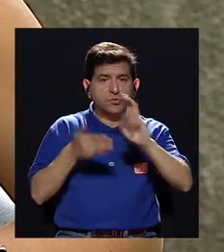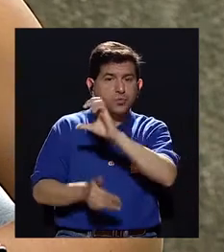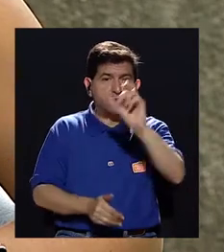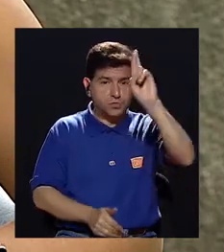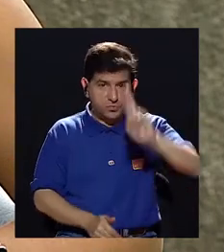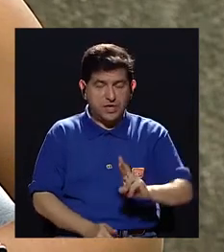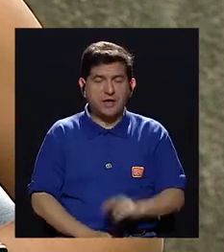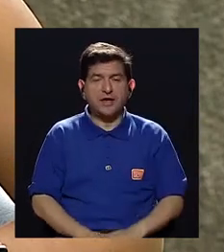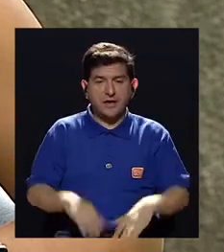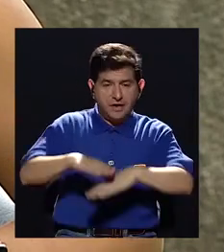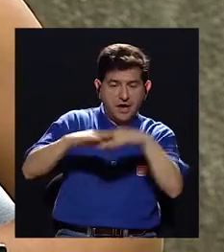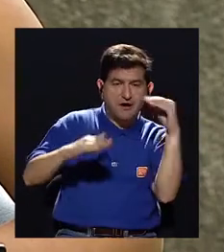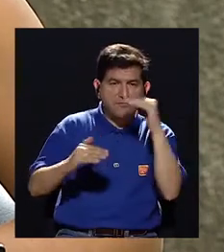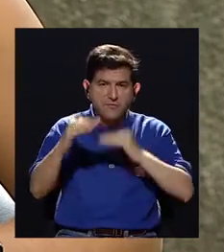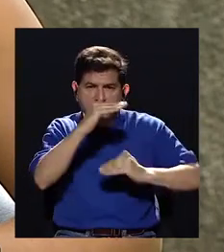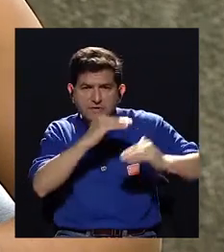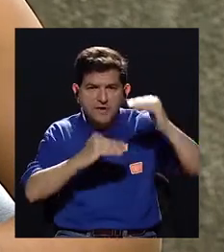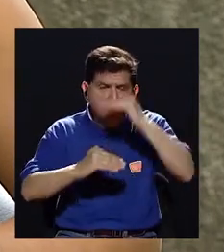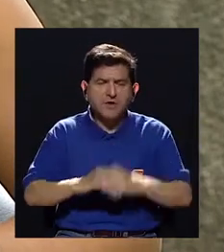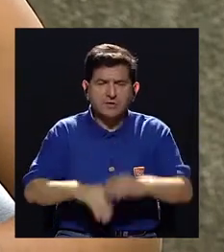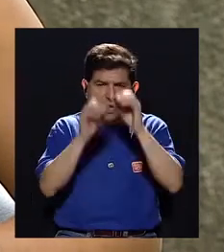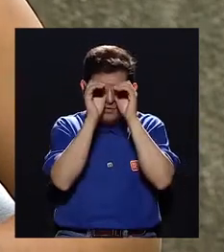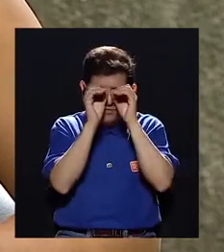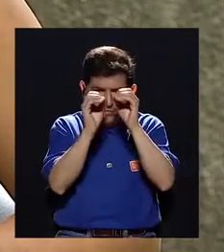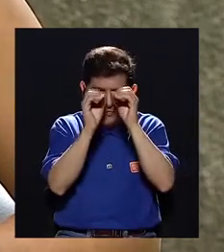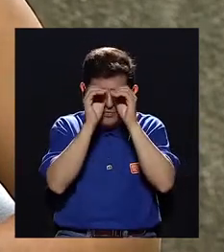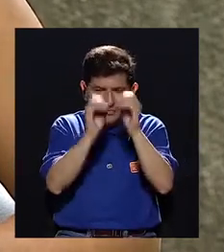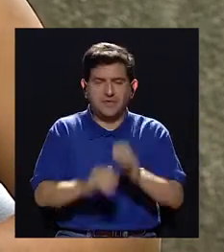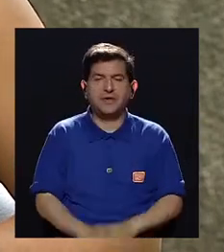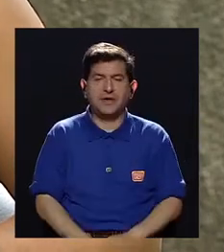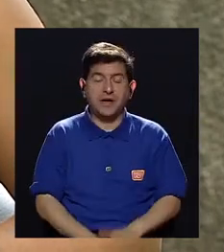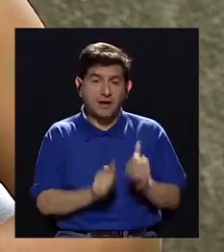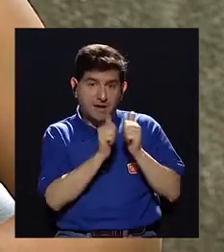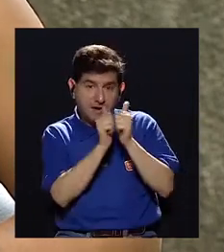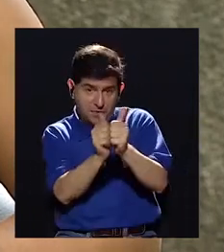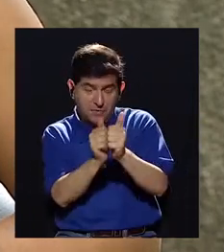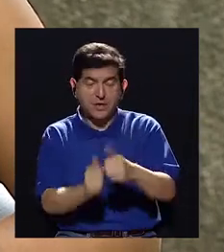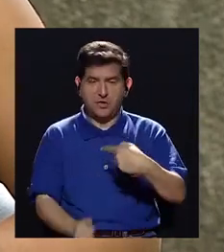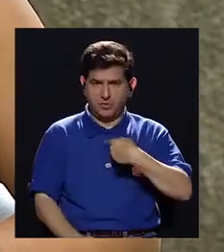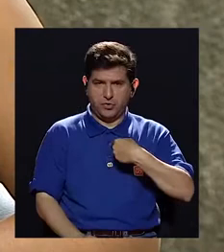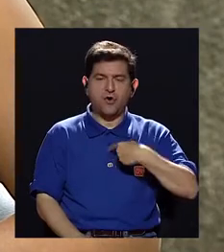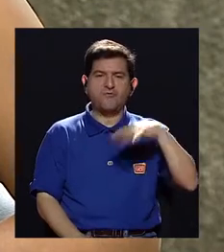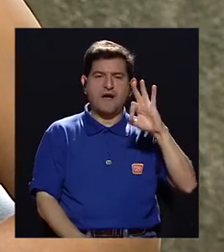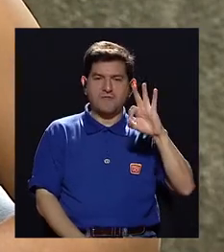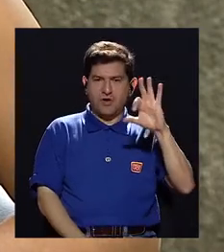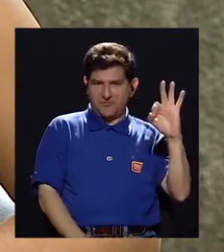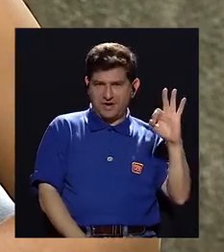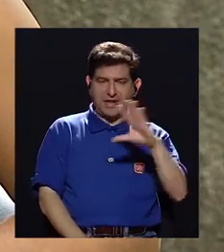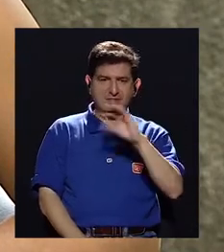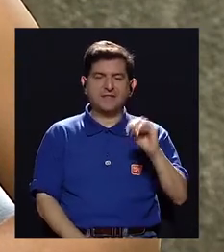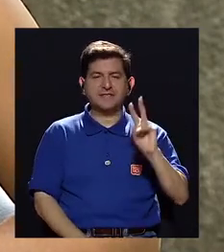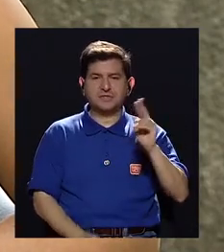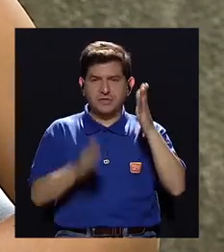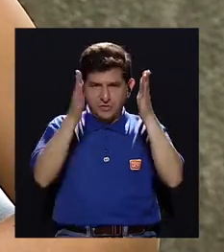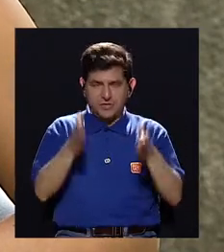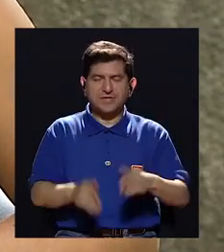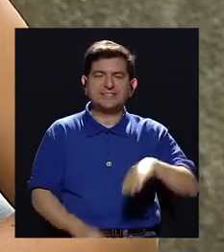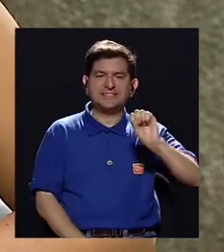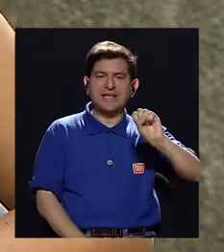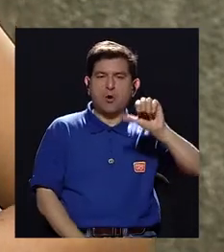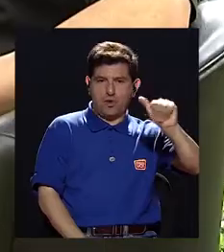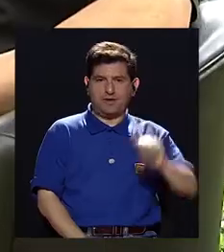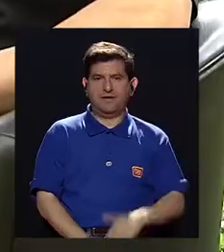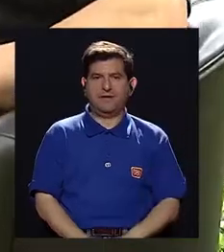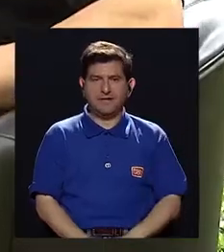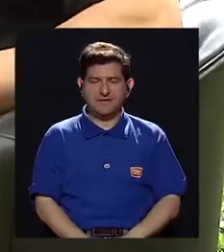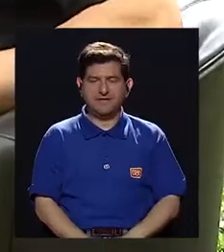Universidad de Costa Rica, en las afueras de la Facultad de Microbiología, y les acompañaremos su servidora Fabiola Fernández y mi compañero